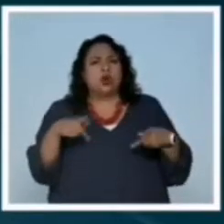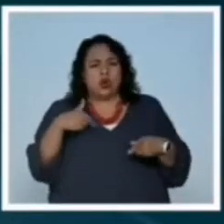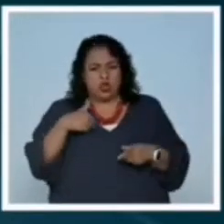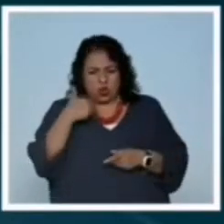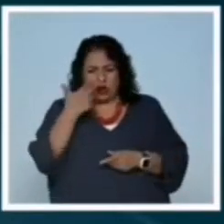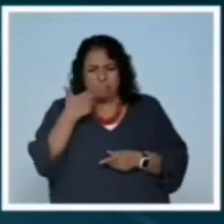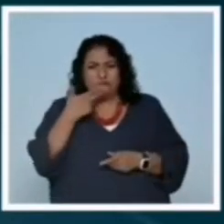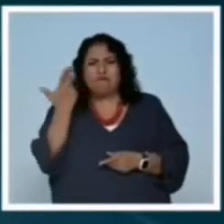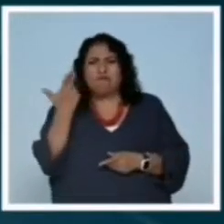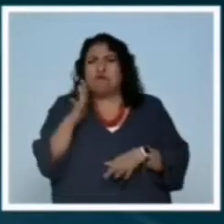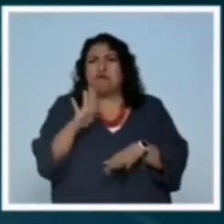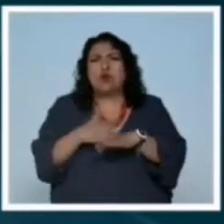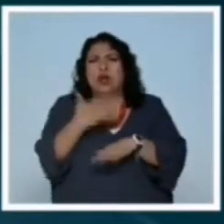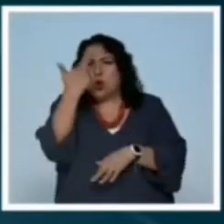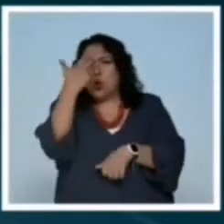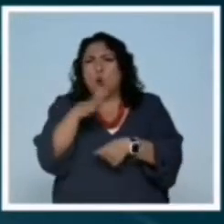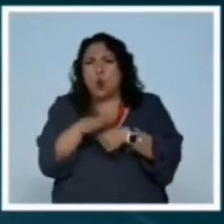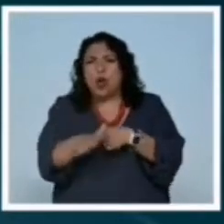e